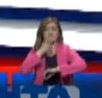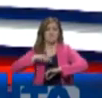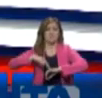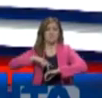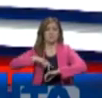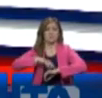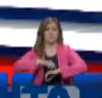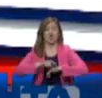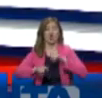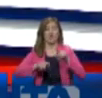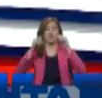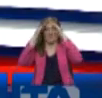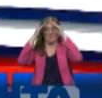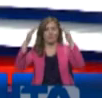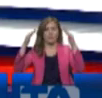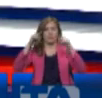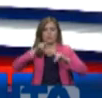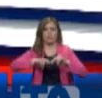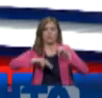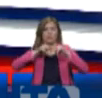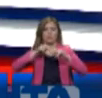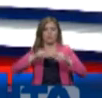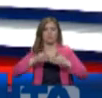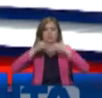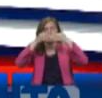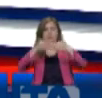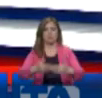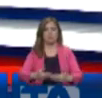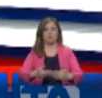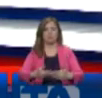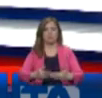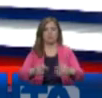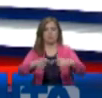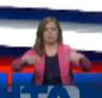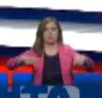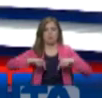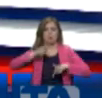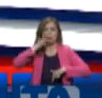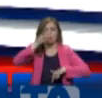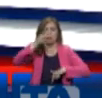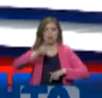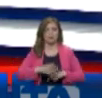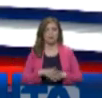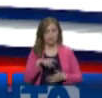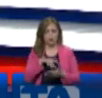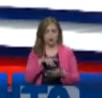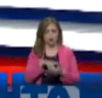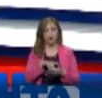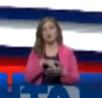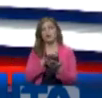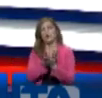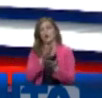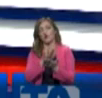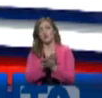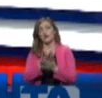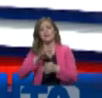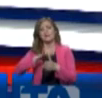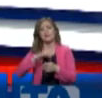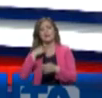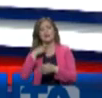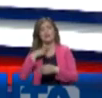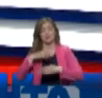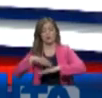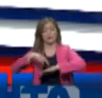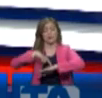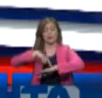varias propiedades con su construcción se han tomado todo el espacio público. Aseguran que estudiantes de unidades educativas corren peligro al caminar